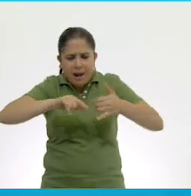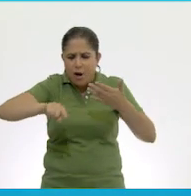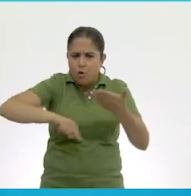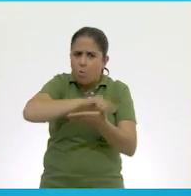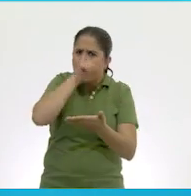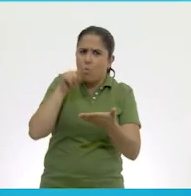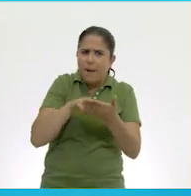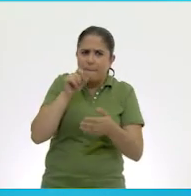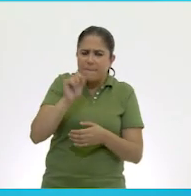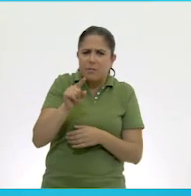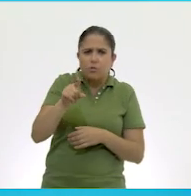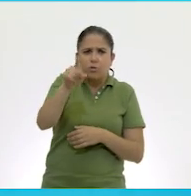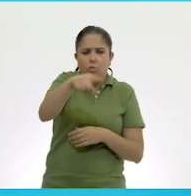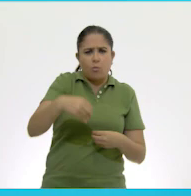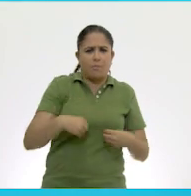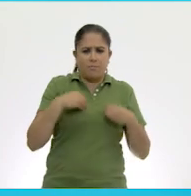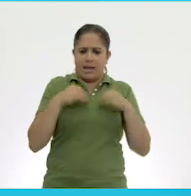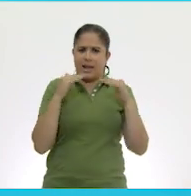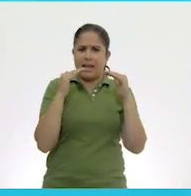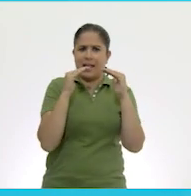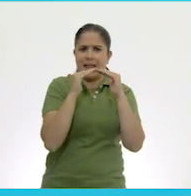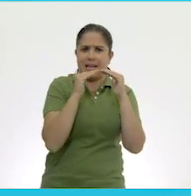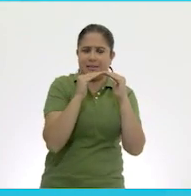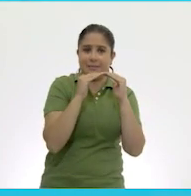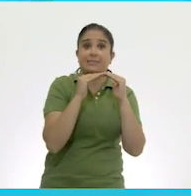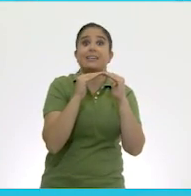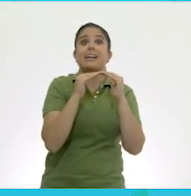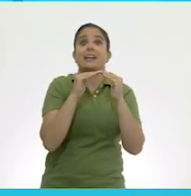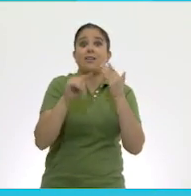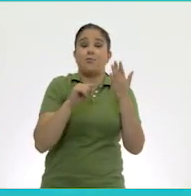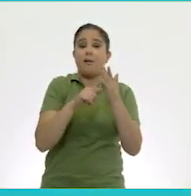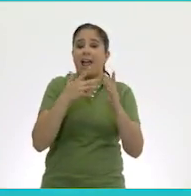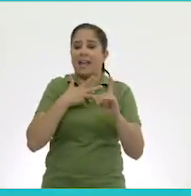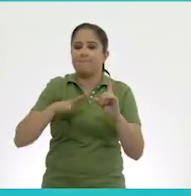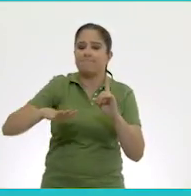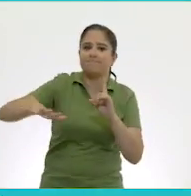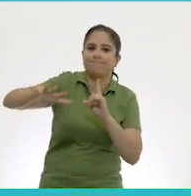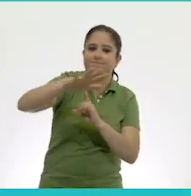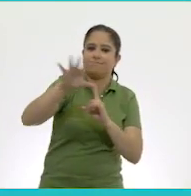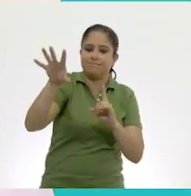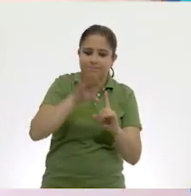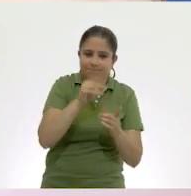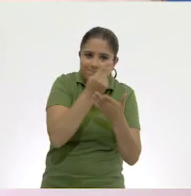donde se encuentra tu casa y los lugares que hay alrededor